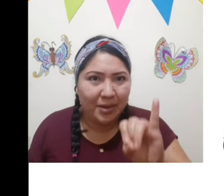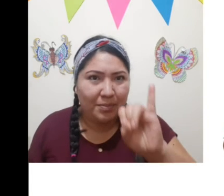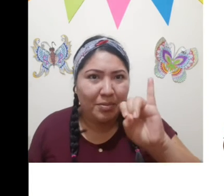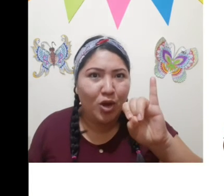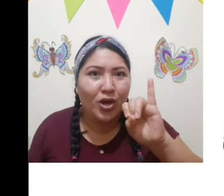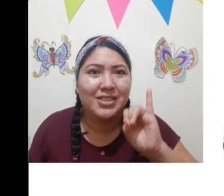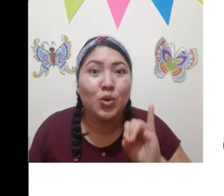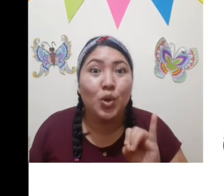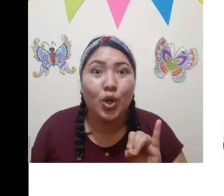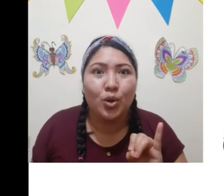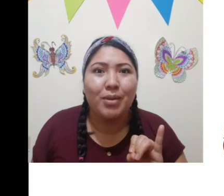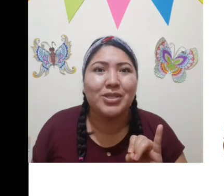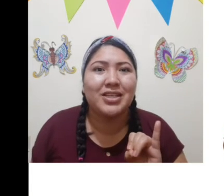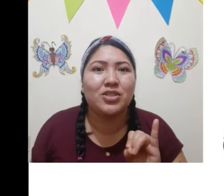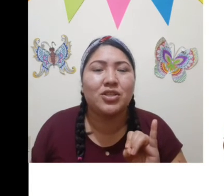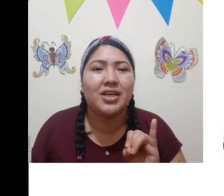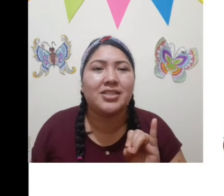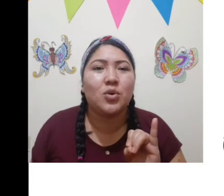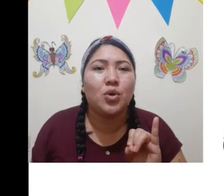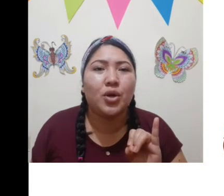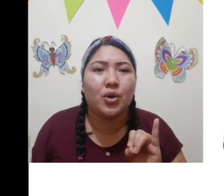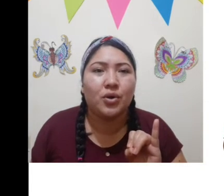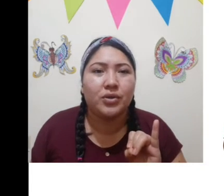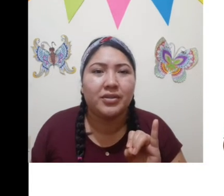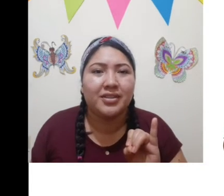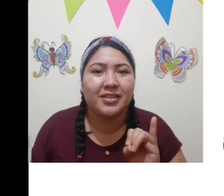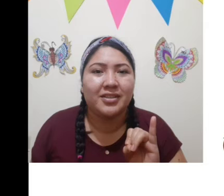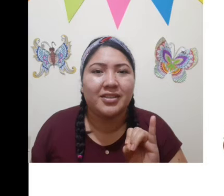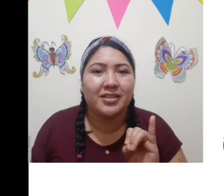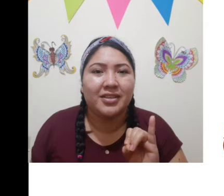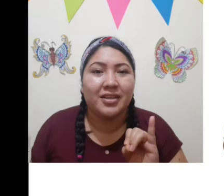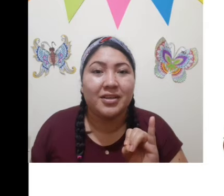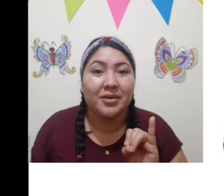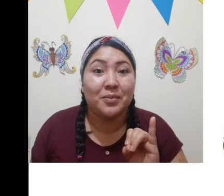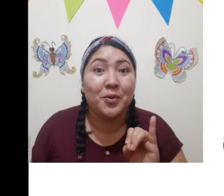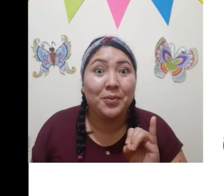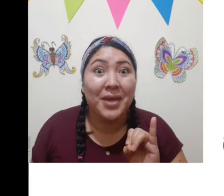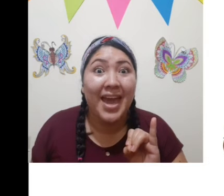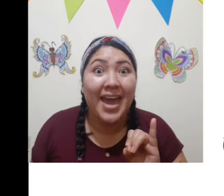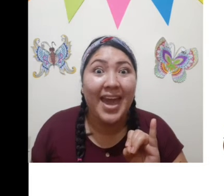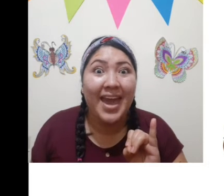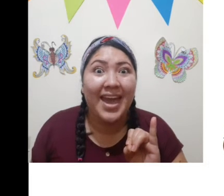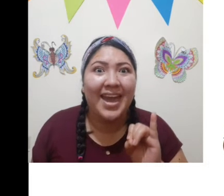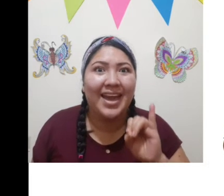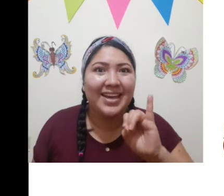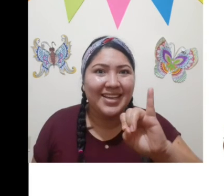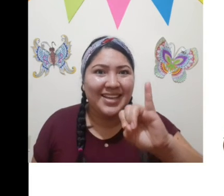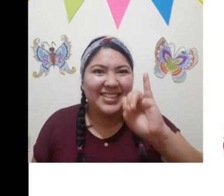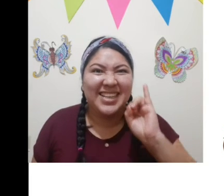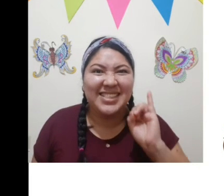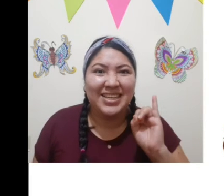a ver primero en el círculo rojo vamos a seleccionar el círculo rojo muy bien